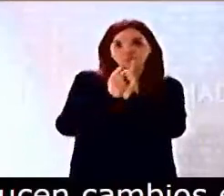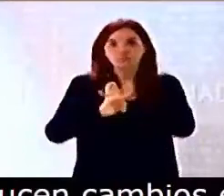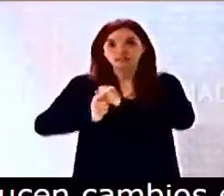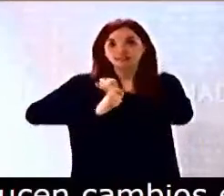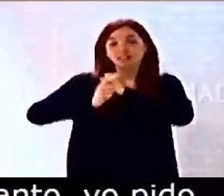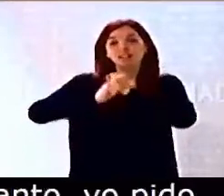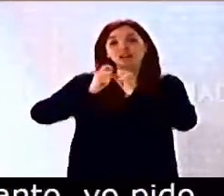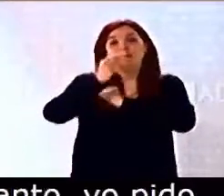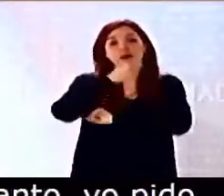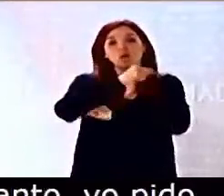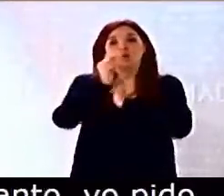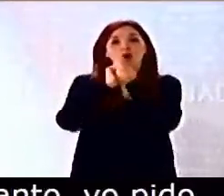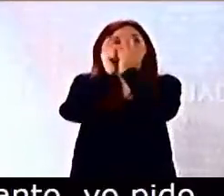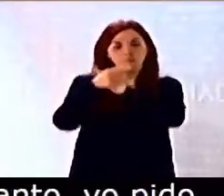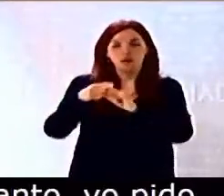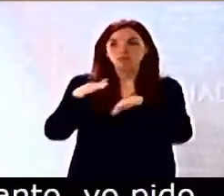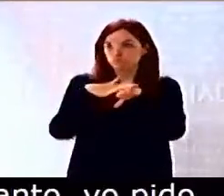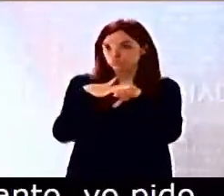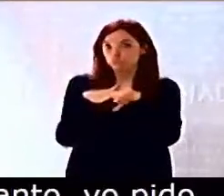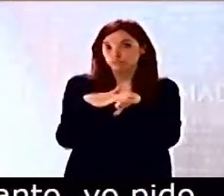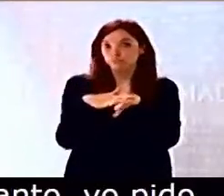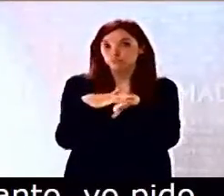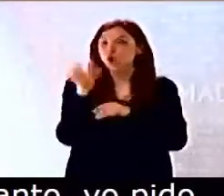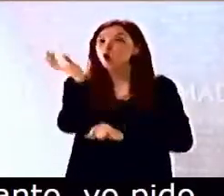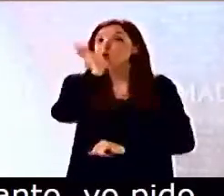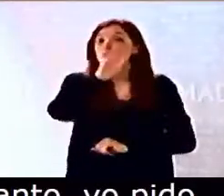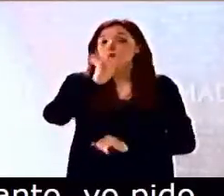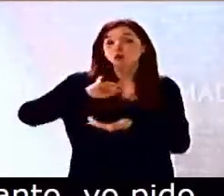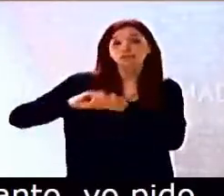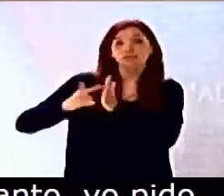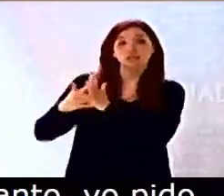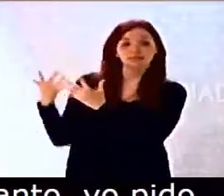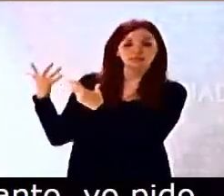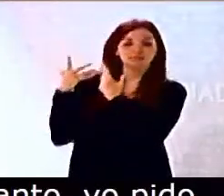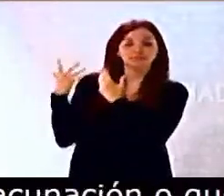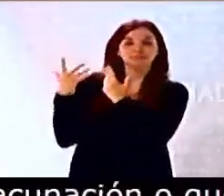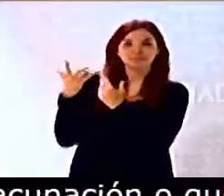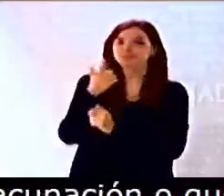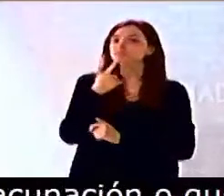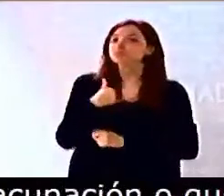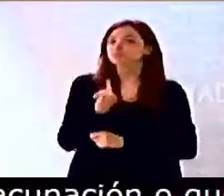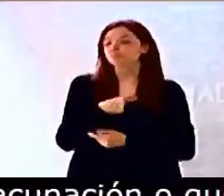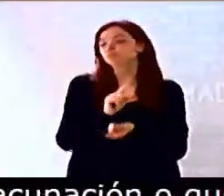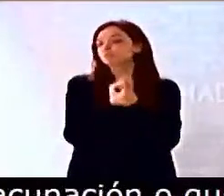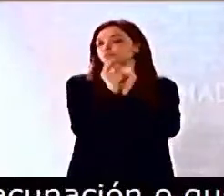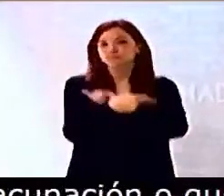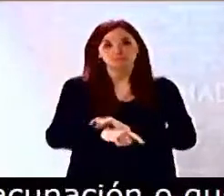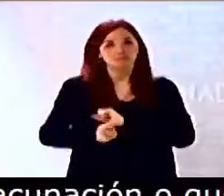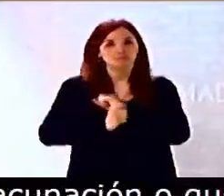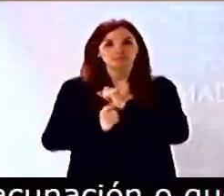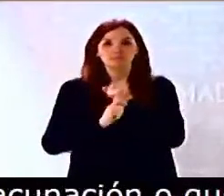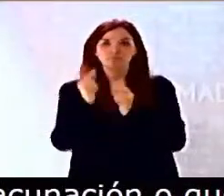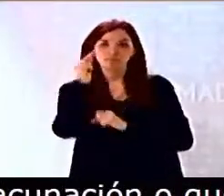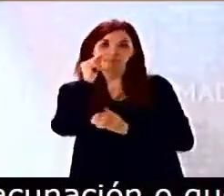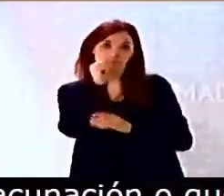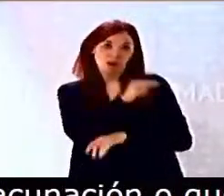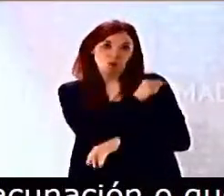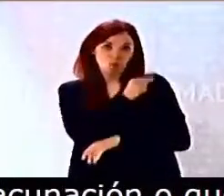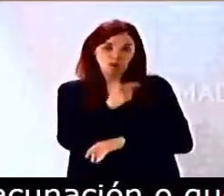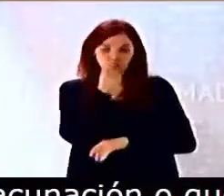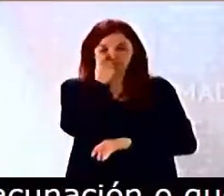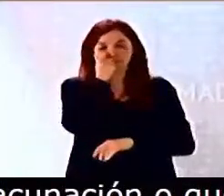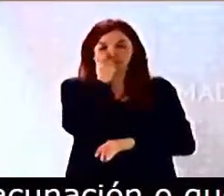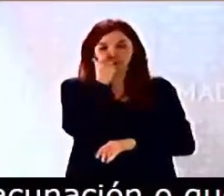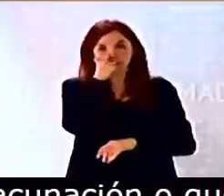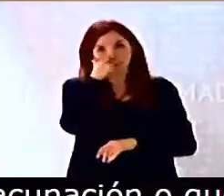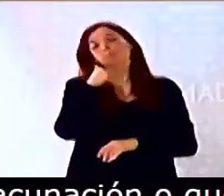estrategia de vacunación o que nuestros técnicos nos aconsejan modificar la estrategia de vacunación,